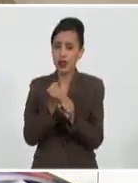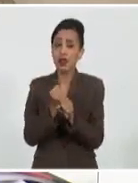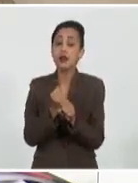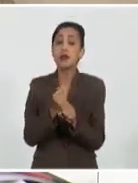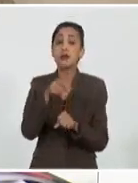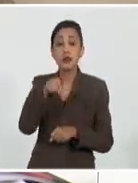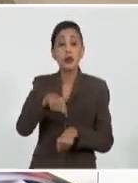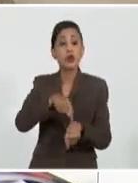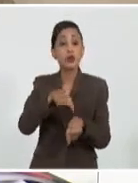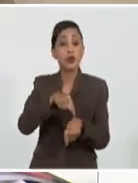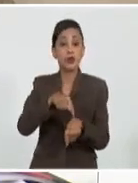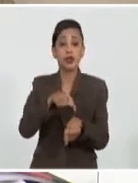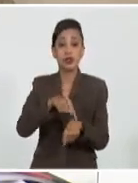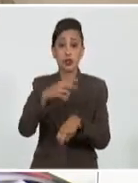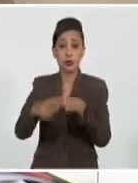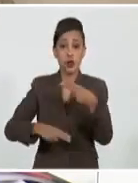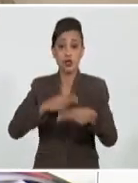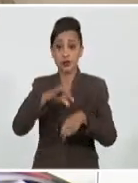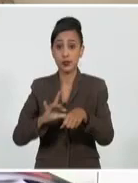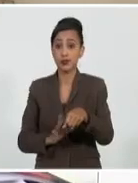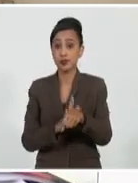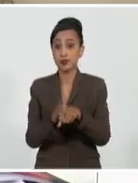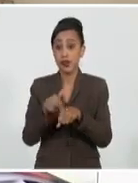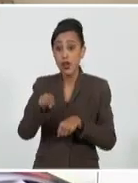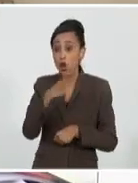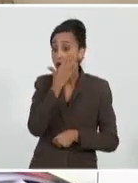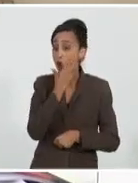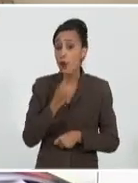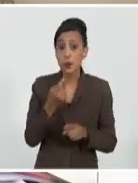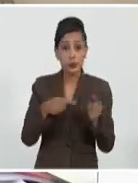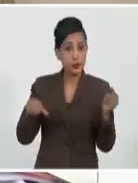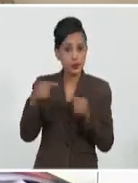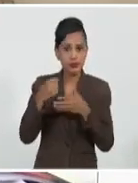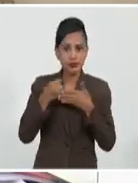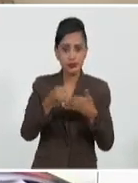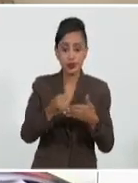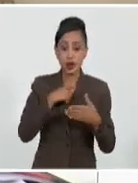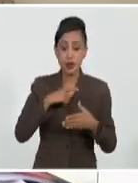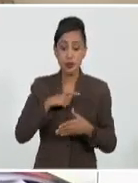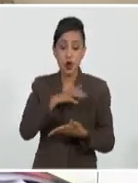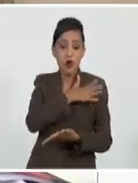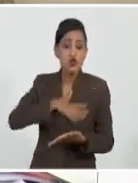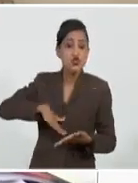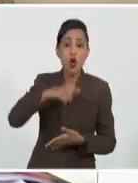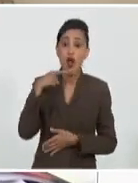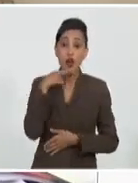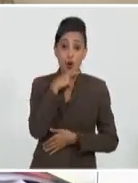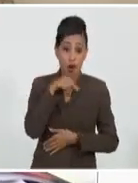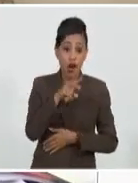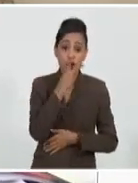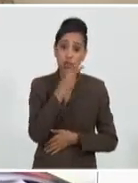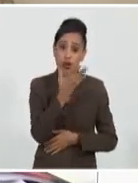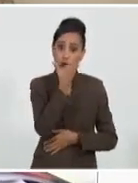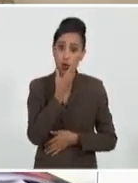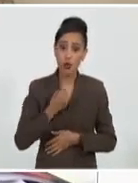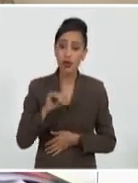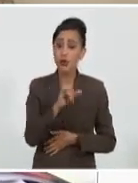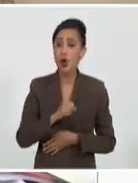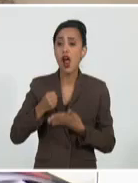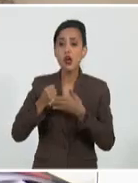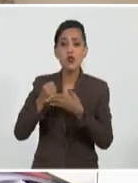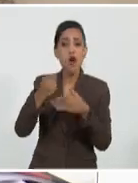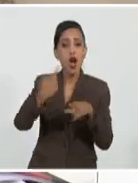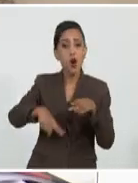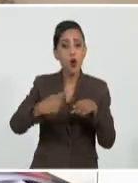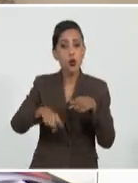momentos de la pandemia, donde han sido ellos los protagonistas de las zonas rojas, los protagonistas de ayudas a otras